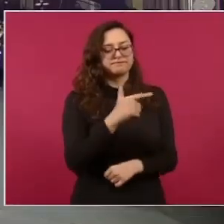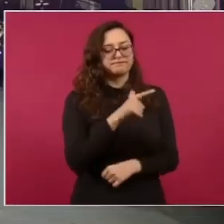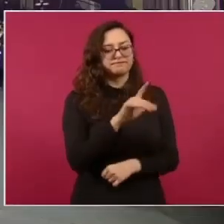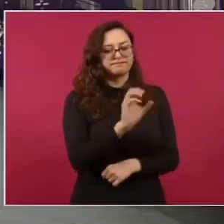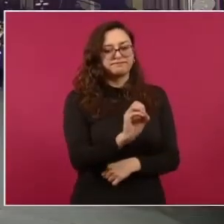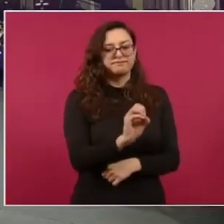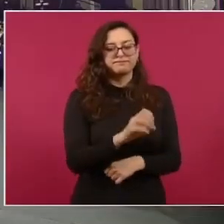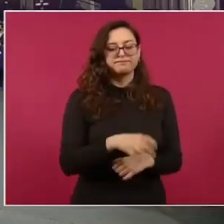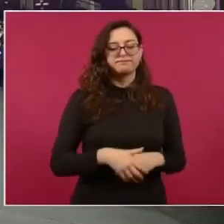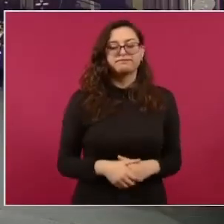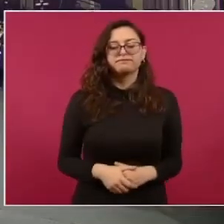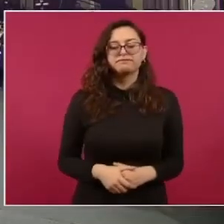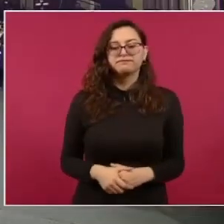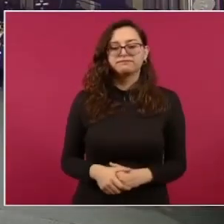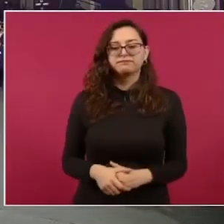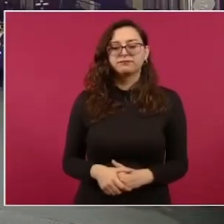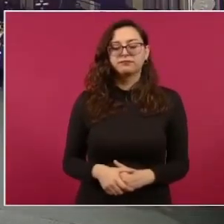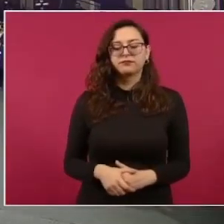Obrador.